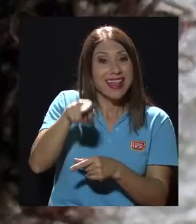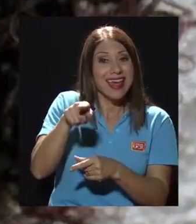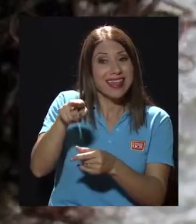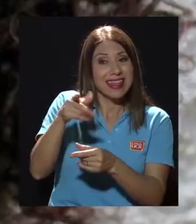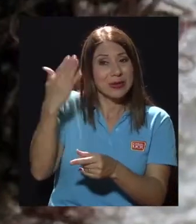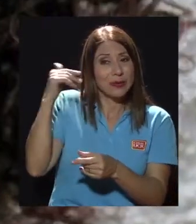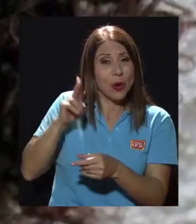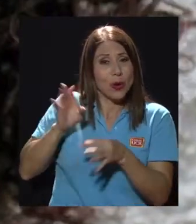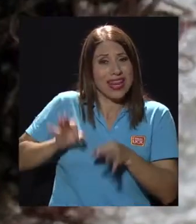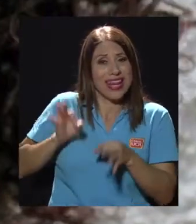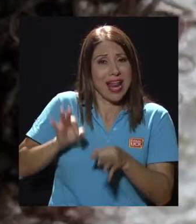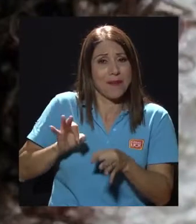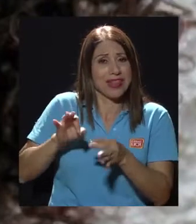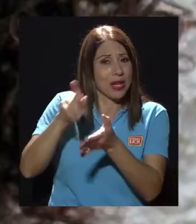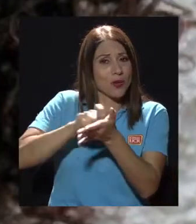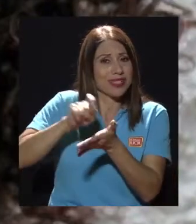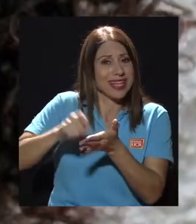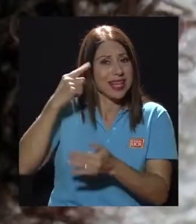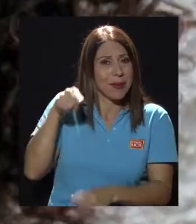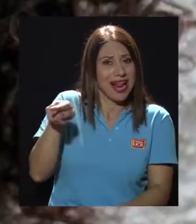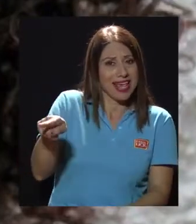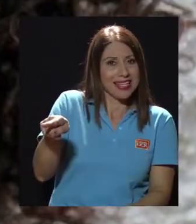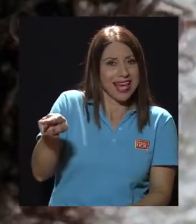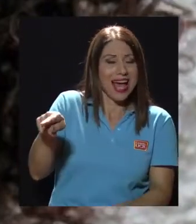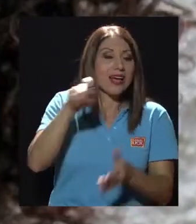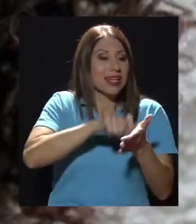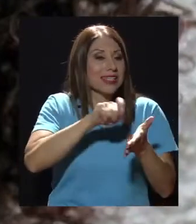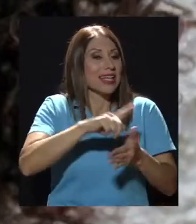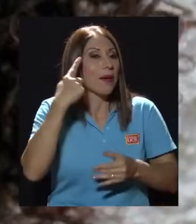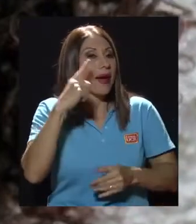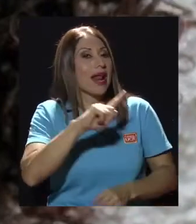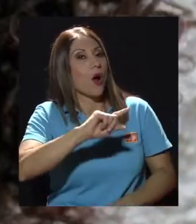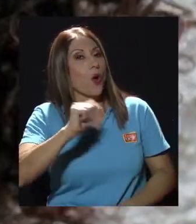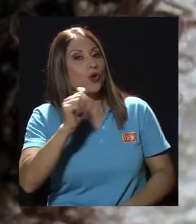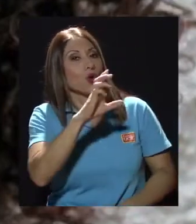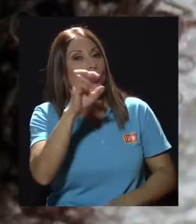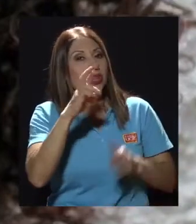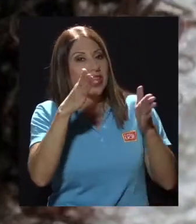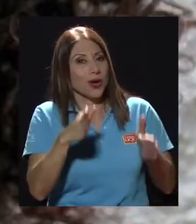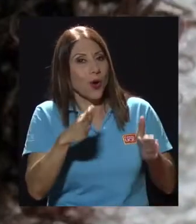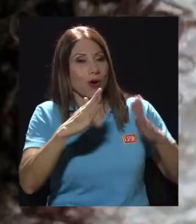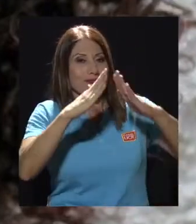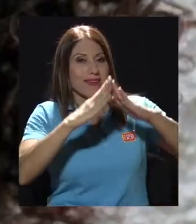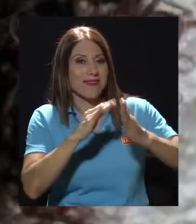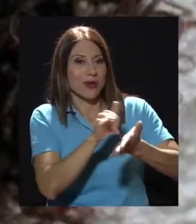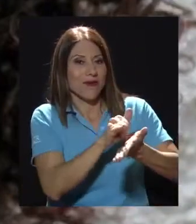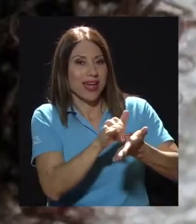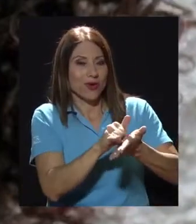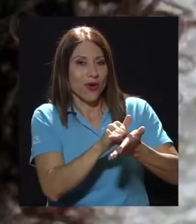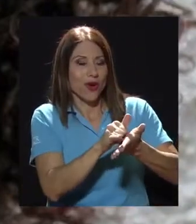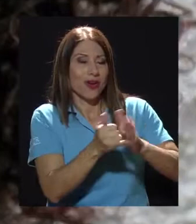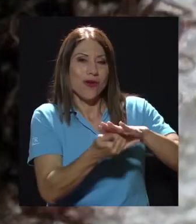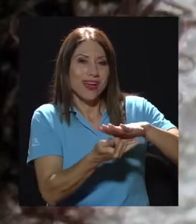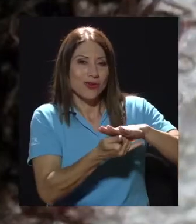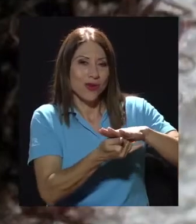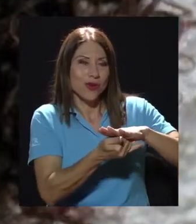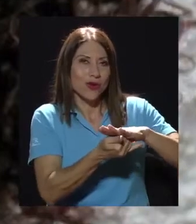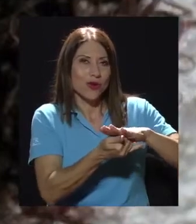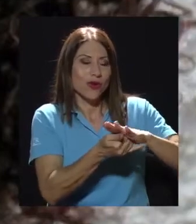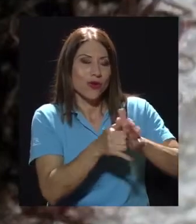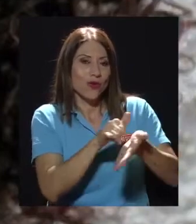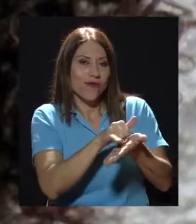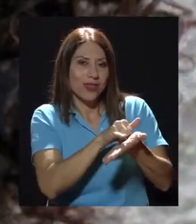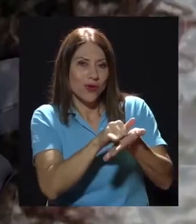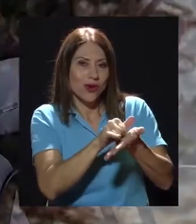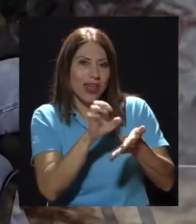ella, fue escrita para otro tico que vive en Nueva York, Edmundo Ramírez. Y es una obra en 5 movimientos que de alguna